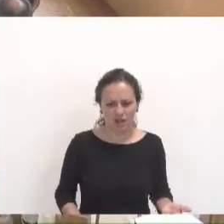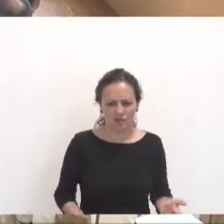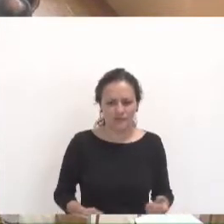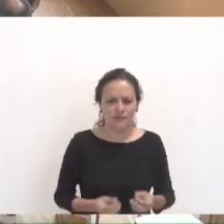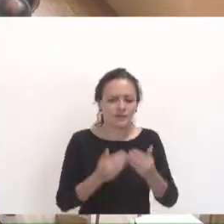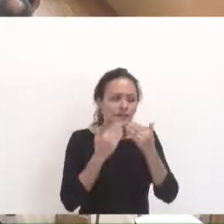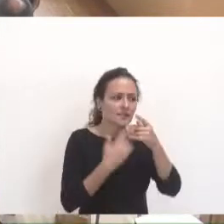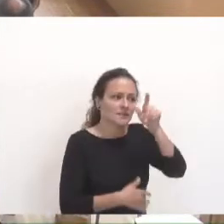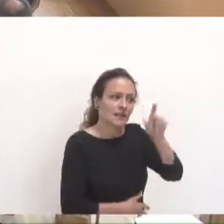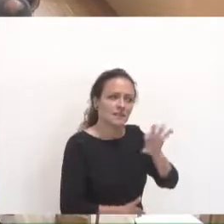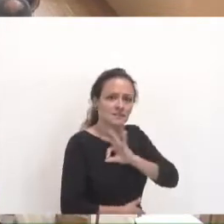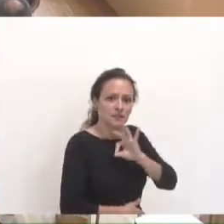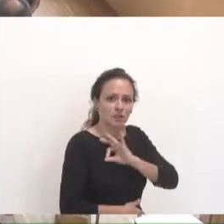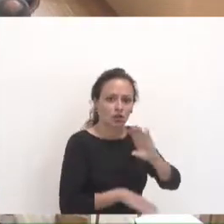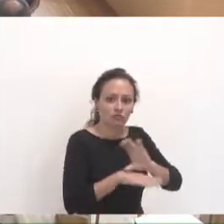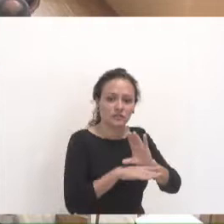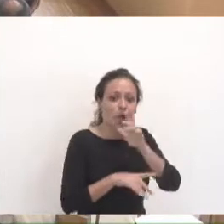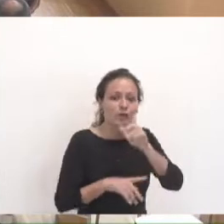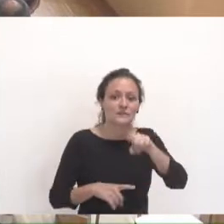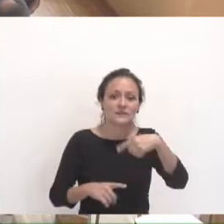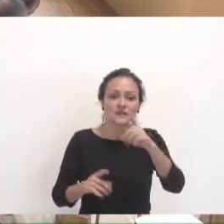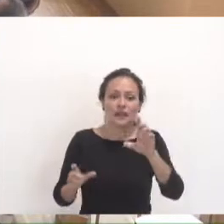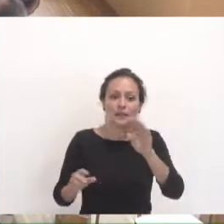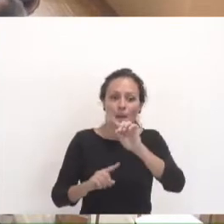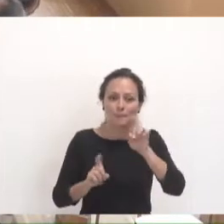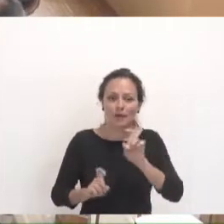siguiente pregunta que formula el Grupo Podemos